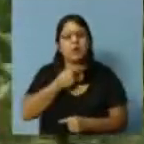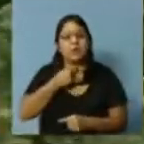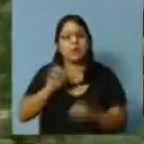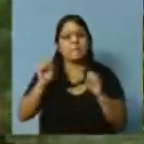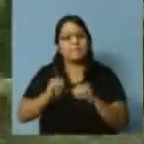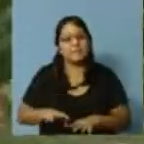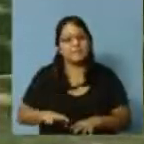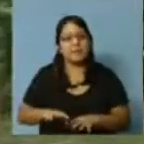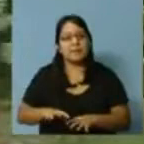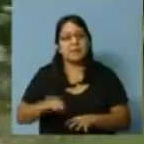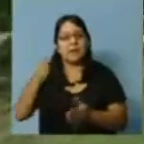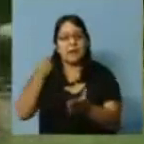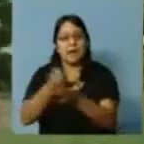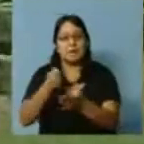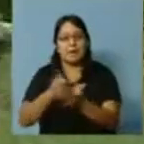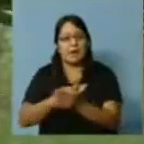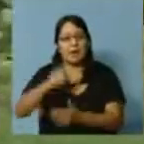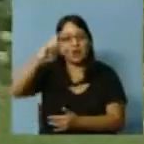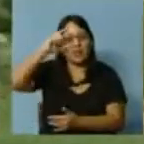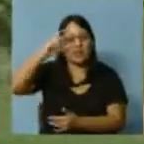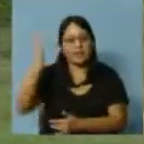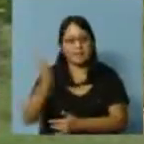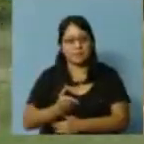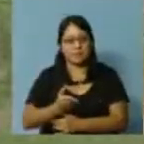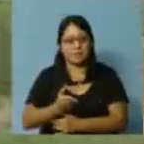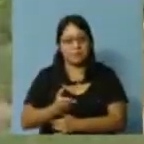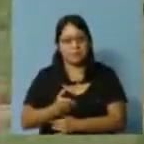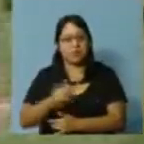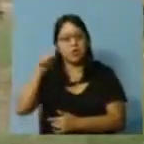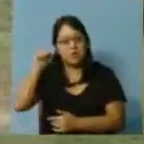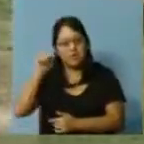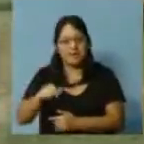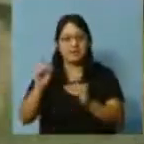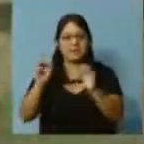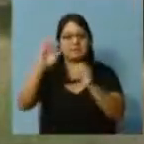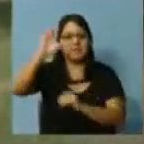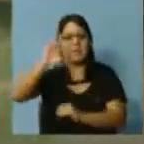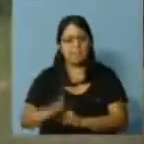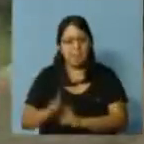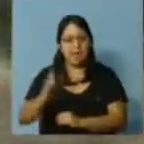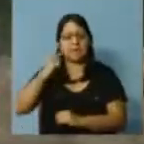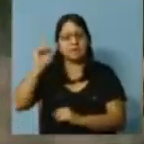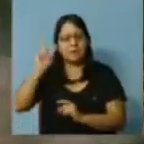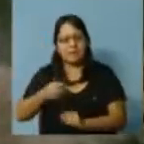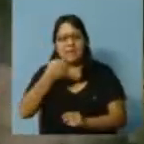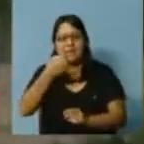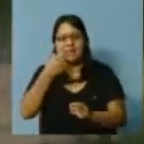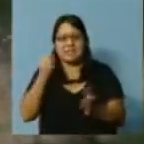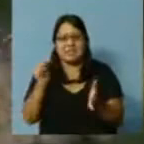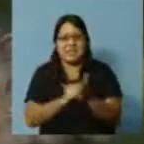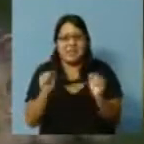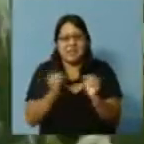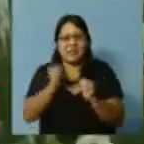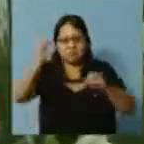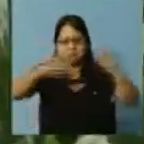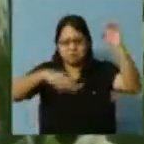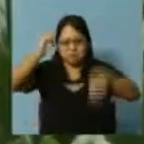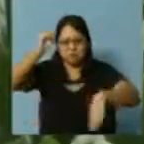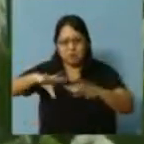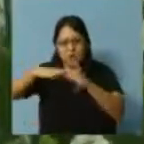hacer un pago del 10 por ciento de todo lo que hace al programa del organizado y bueno son cosas que vamos viendo